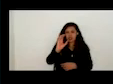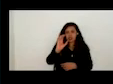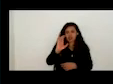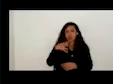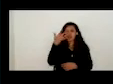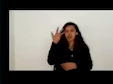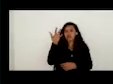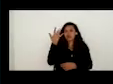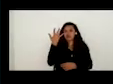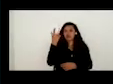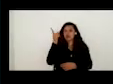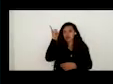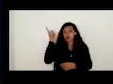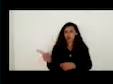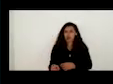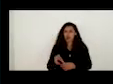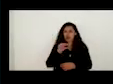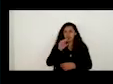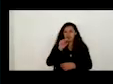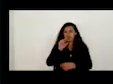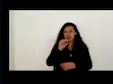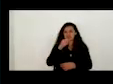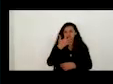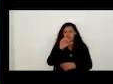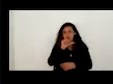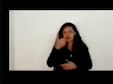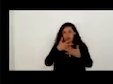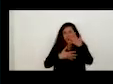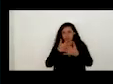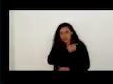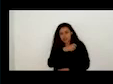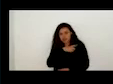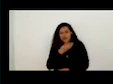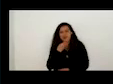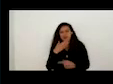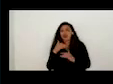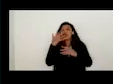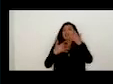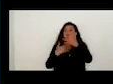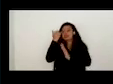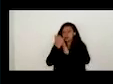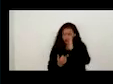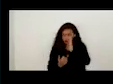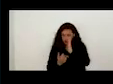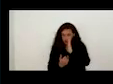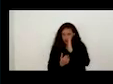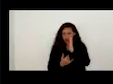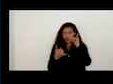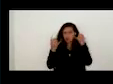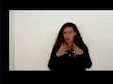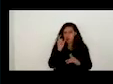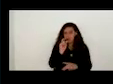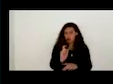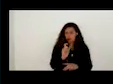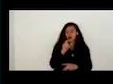50. Entre el 85 y 15 sería saludable, abajo de 15 sería bajo peso y abajo